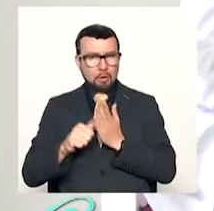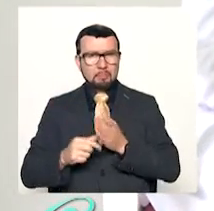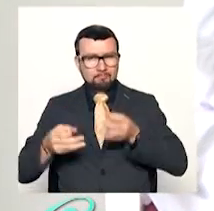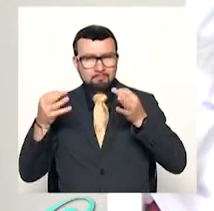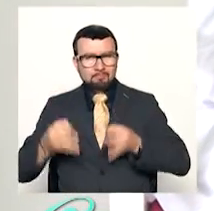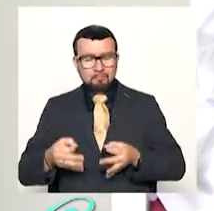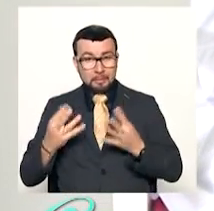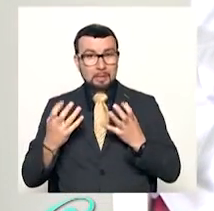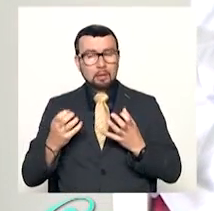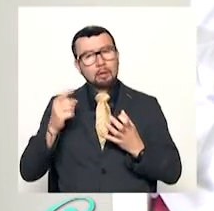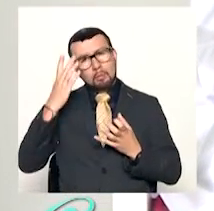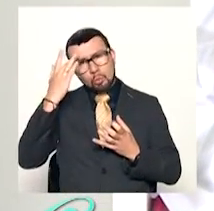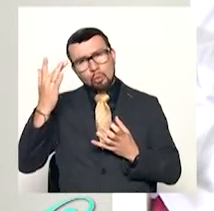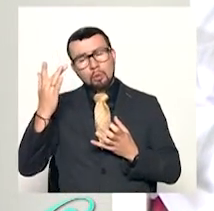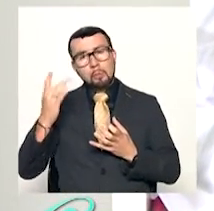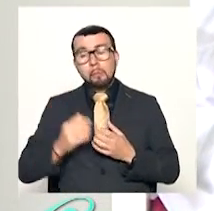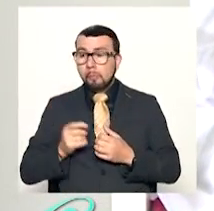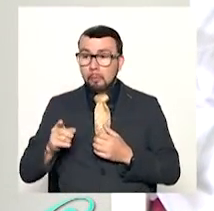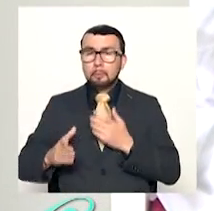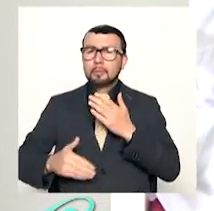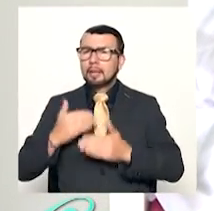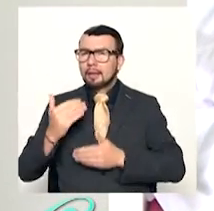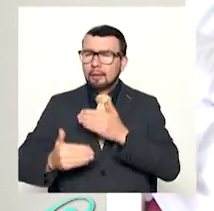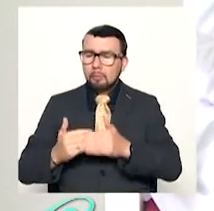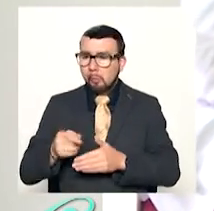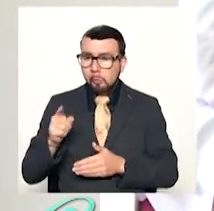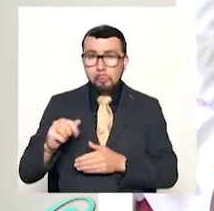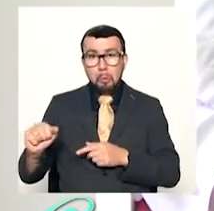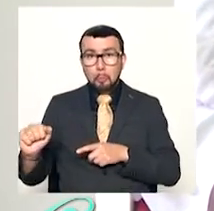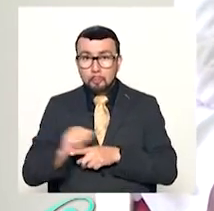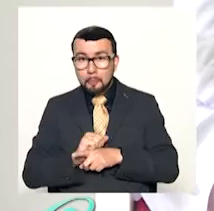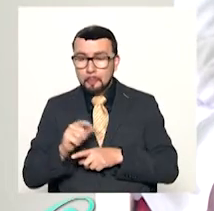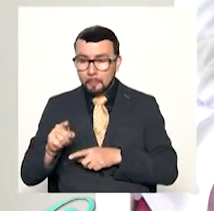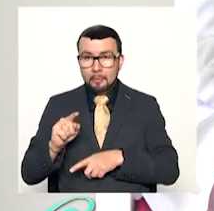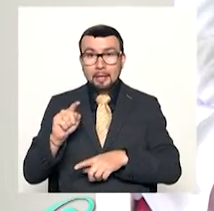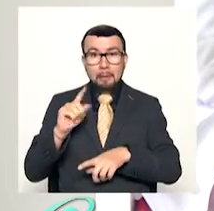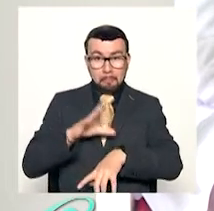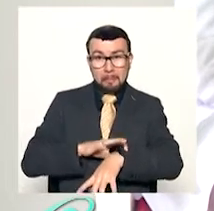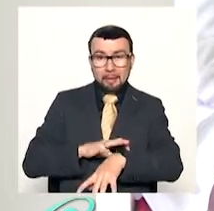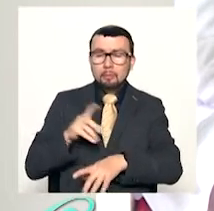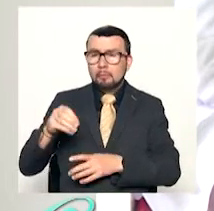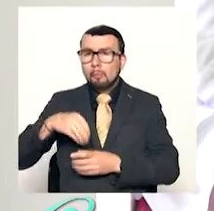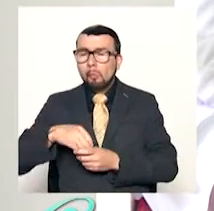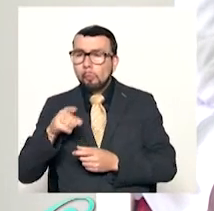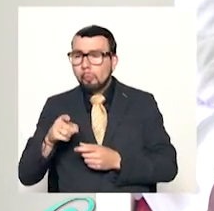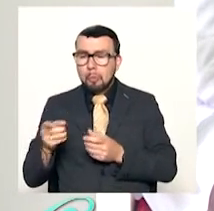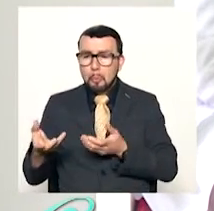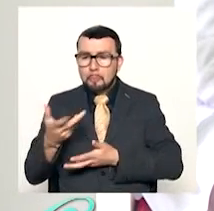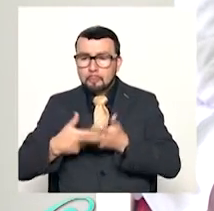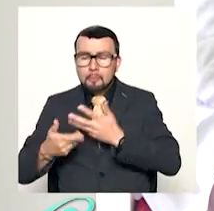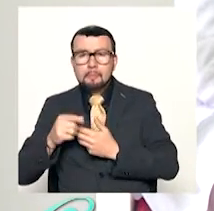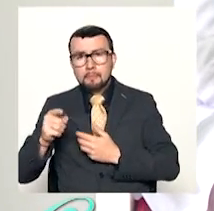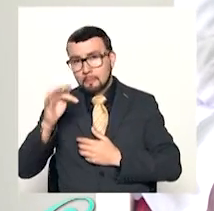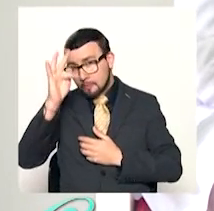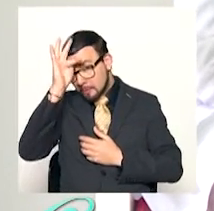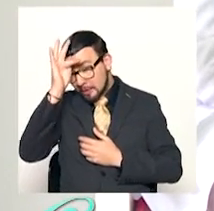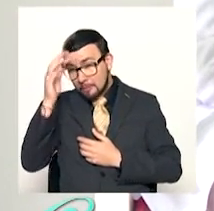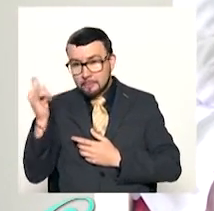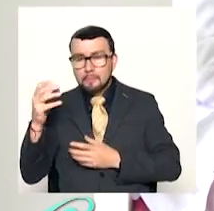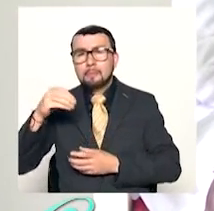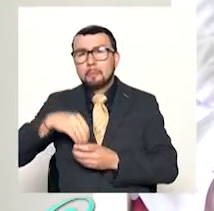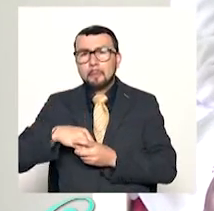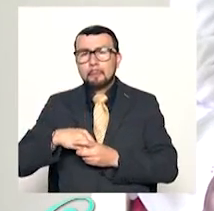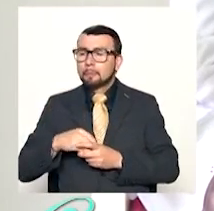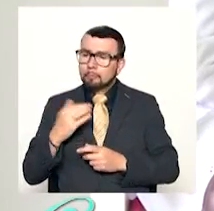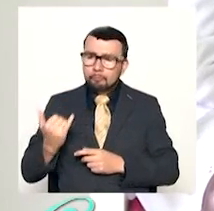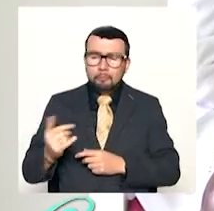porque ella ha desarrollado su práctica médica a nivel de hospitales, y esto